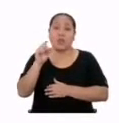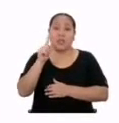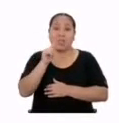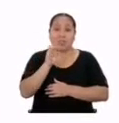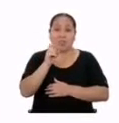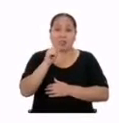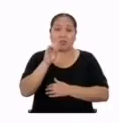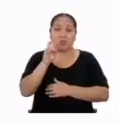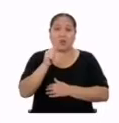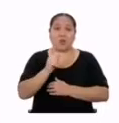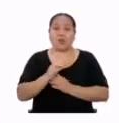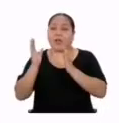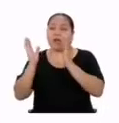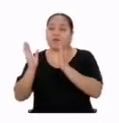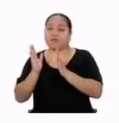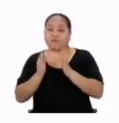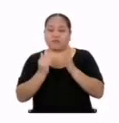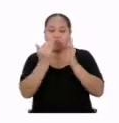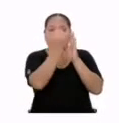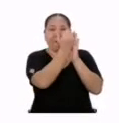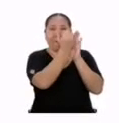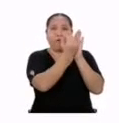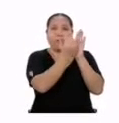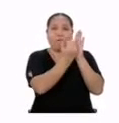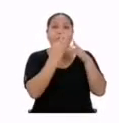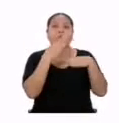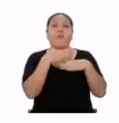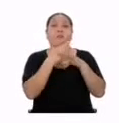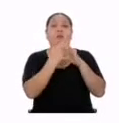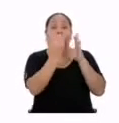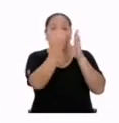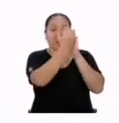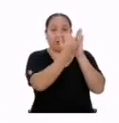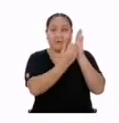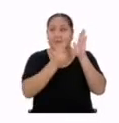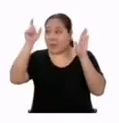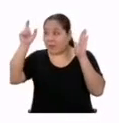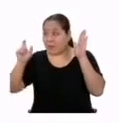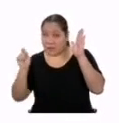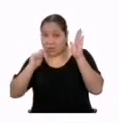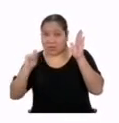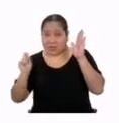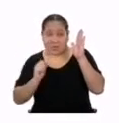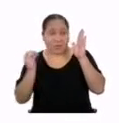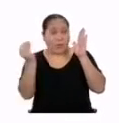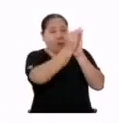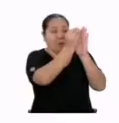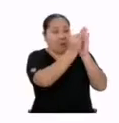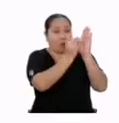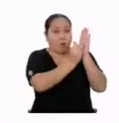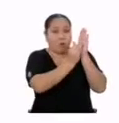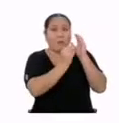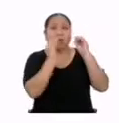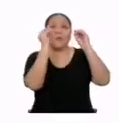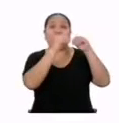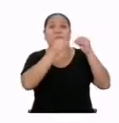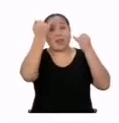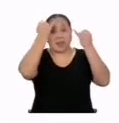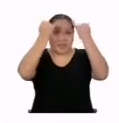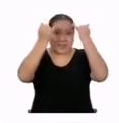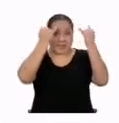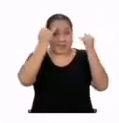general o la organización que un autor emplea para interrelacionar las distintas ideas que va expresando en un texto.